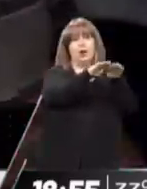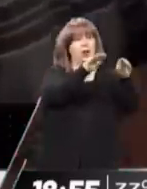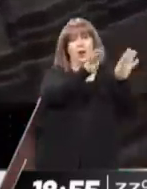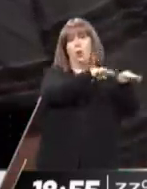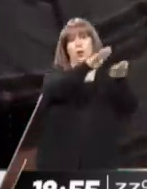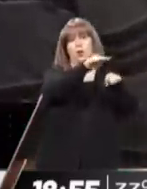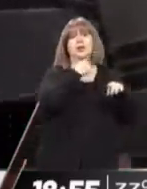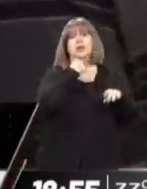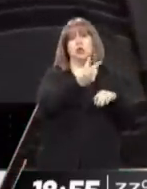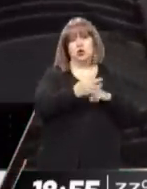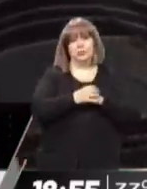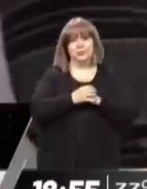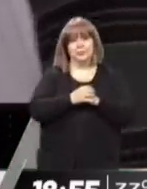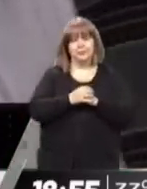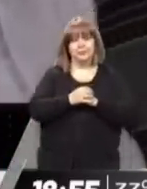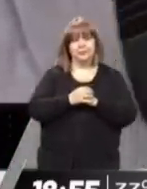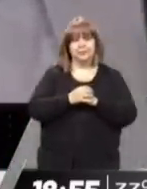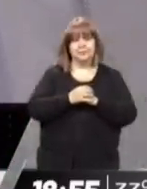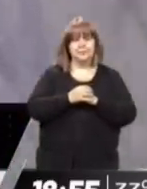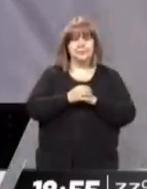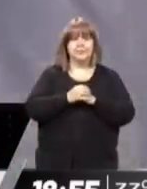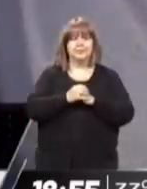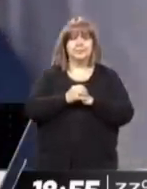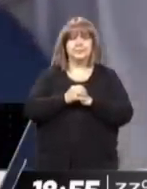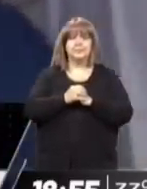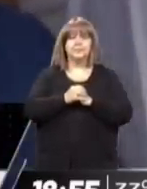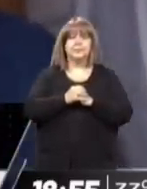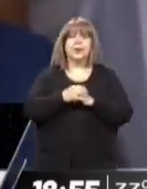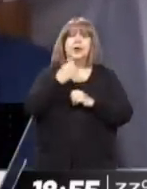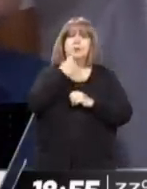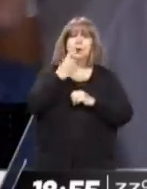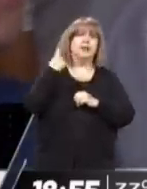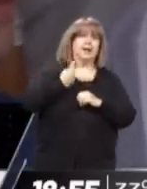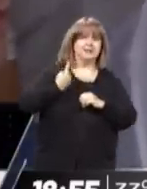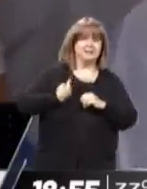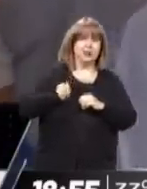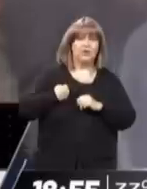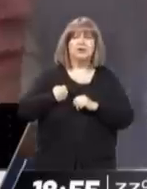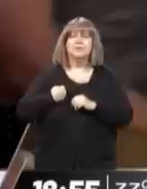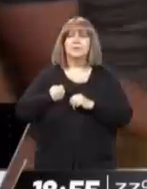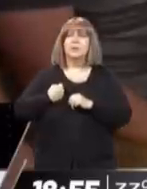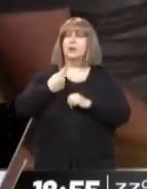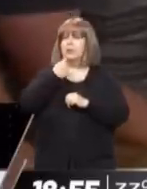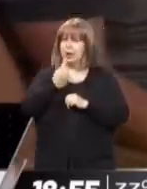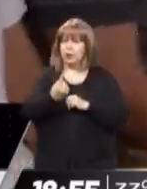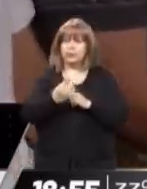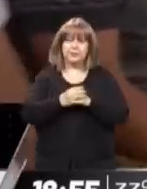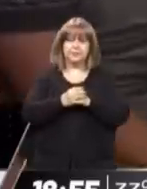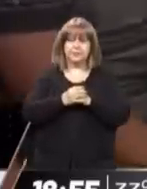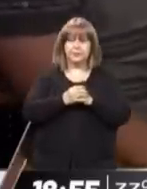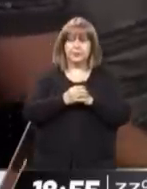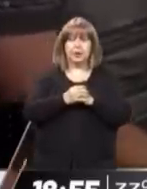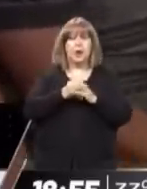Se corta la comunicación. Una pregunta que tendría yo para Marcelo Gise es si, por ejemplo, que no sé, le